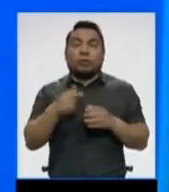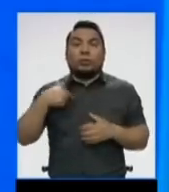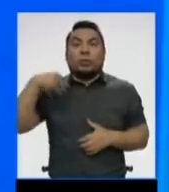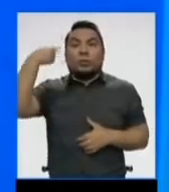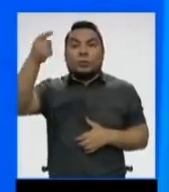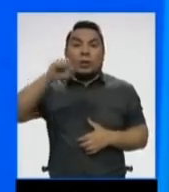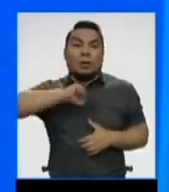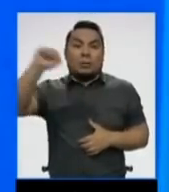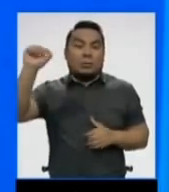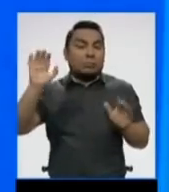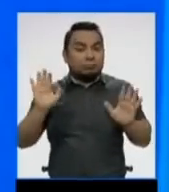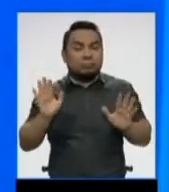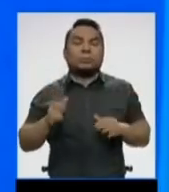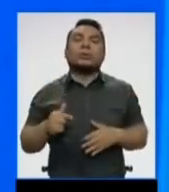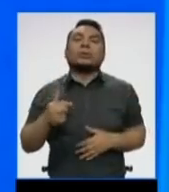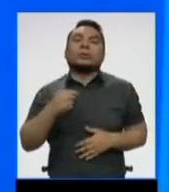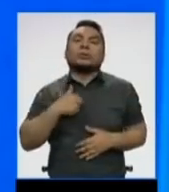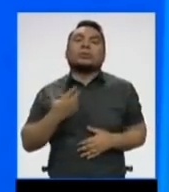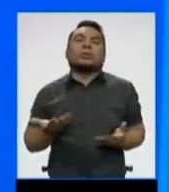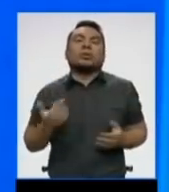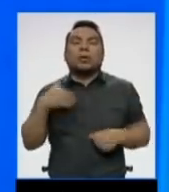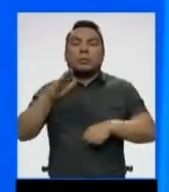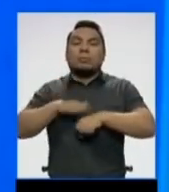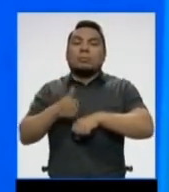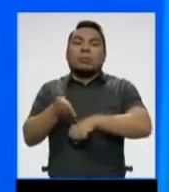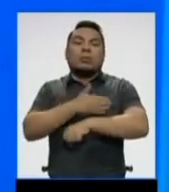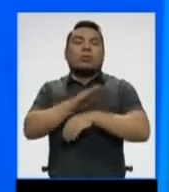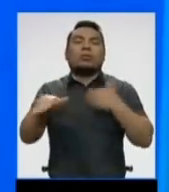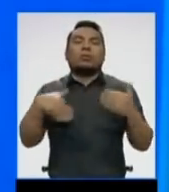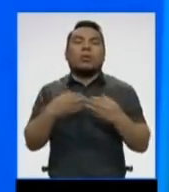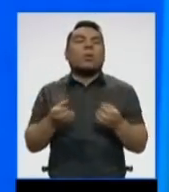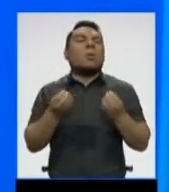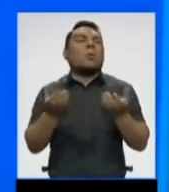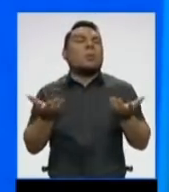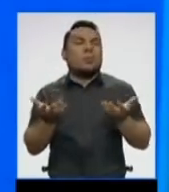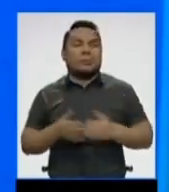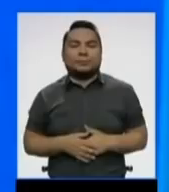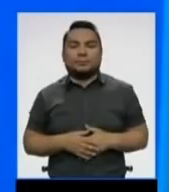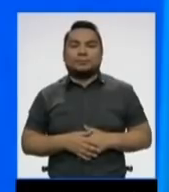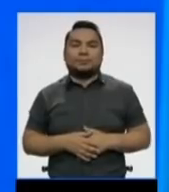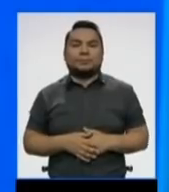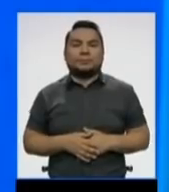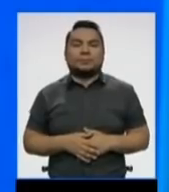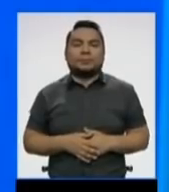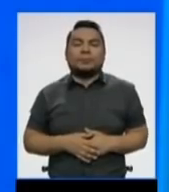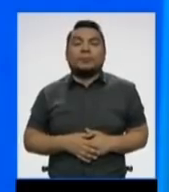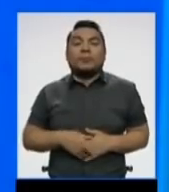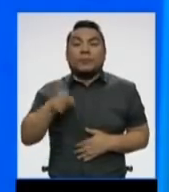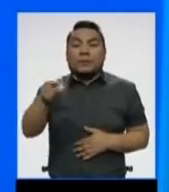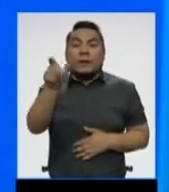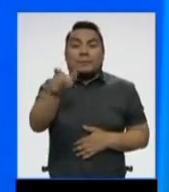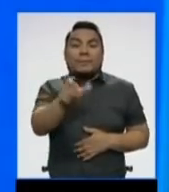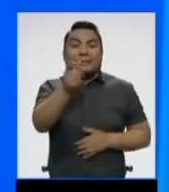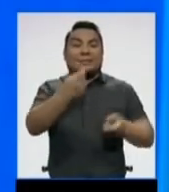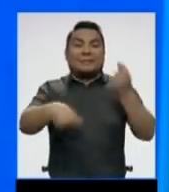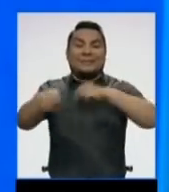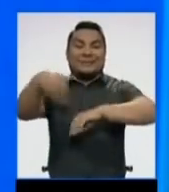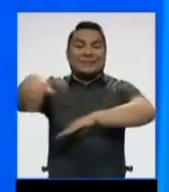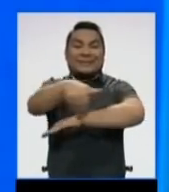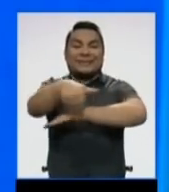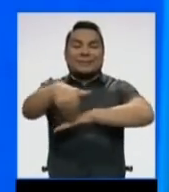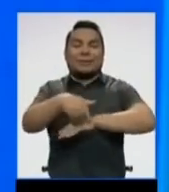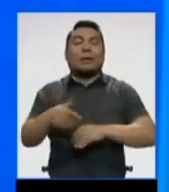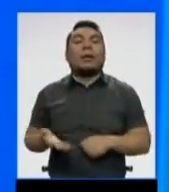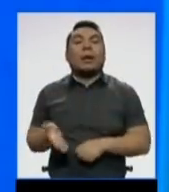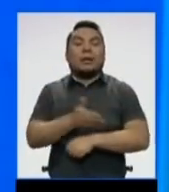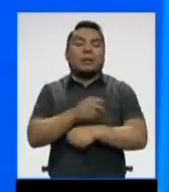gestión, vamos a prevenir todo esto. ¿De qué manera? A los ambulantes le vamos a dar